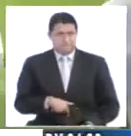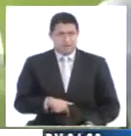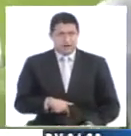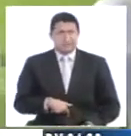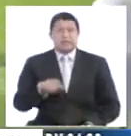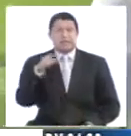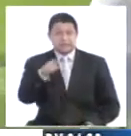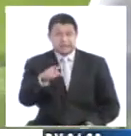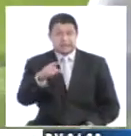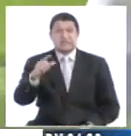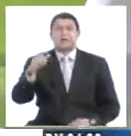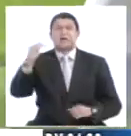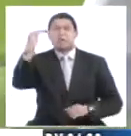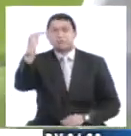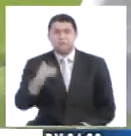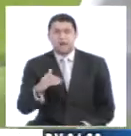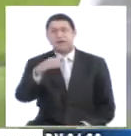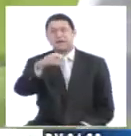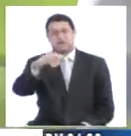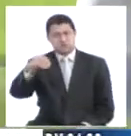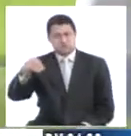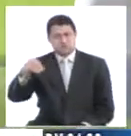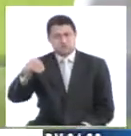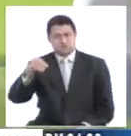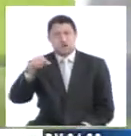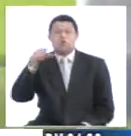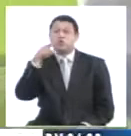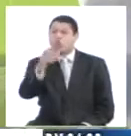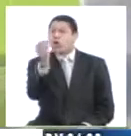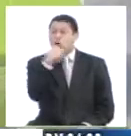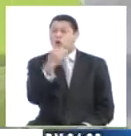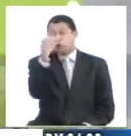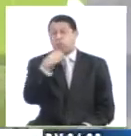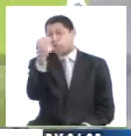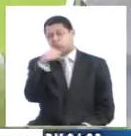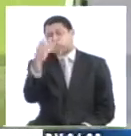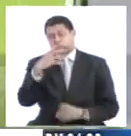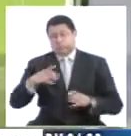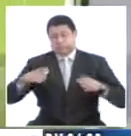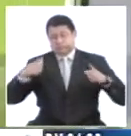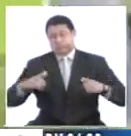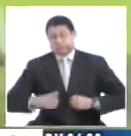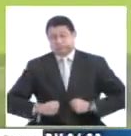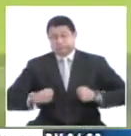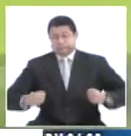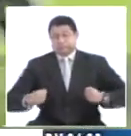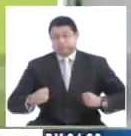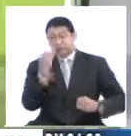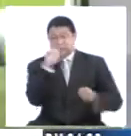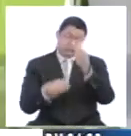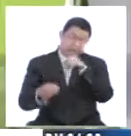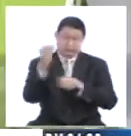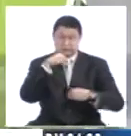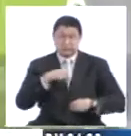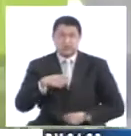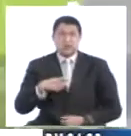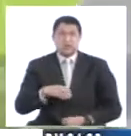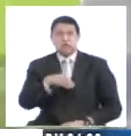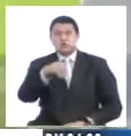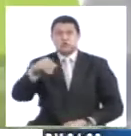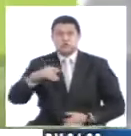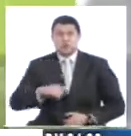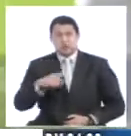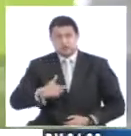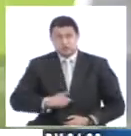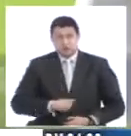que hace que baje los niveles de glucosa cuando el paciente come mucho en exceso por producto eso que llaman ansiedad su de la glucosa o de la